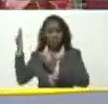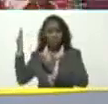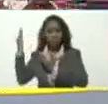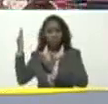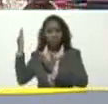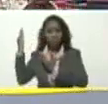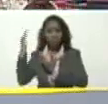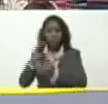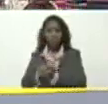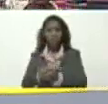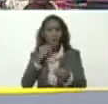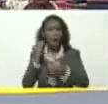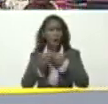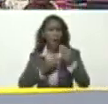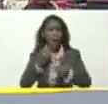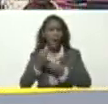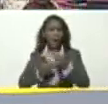Ernesto, cómo